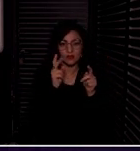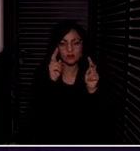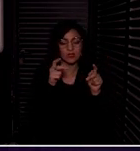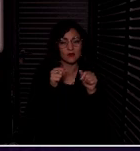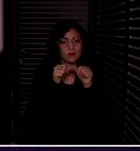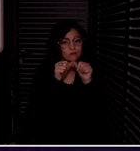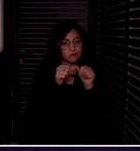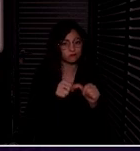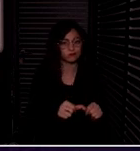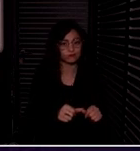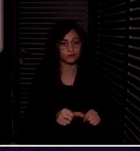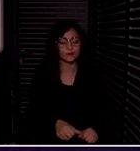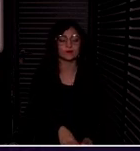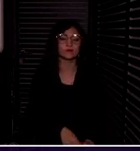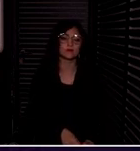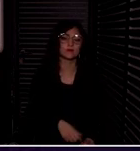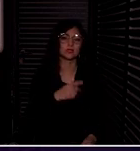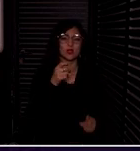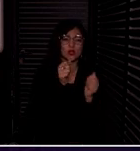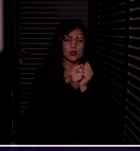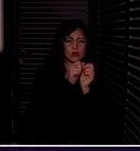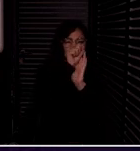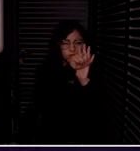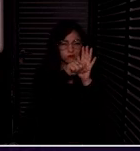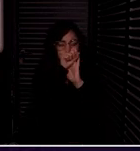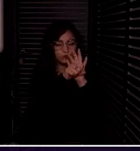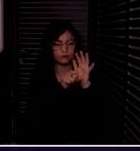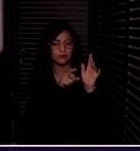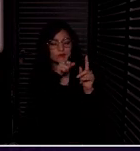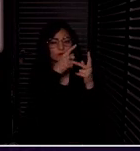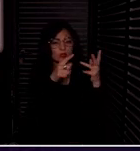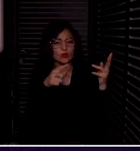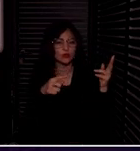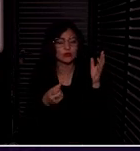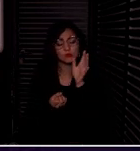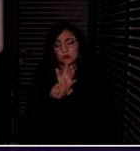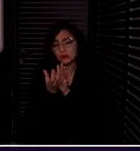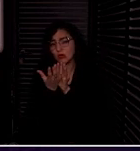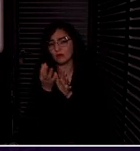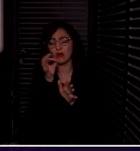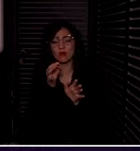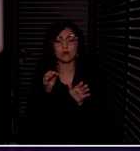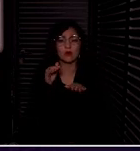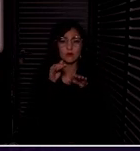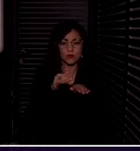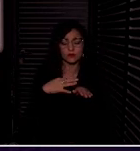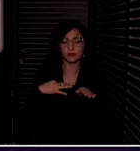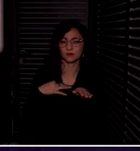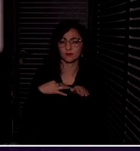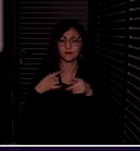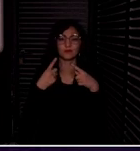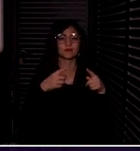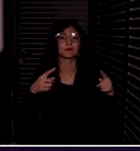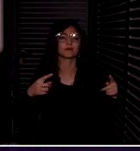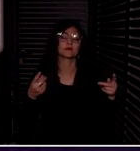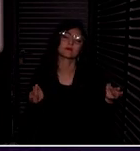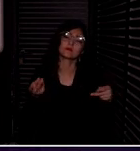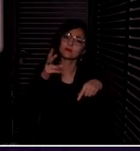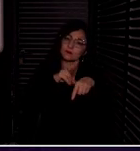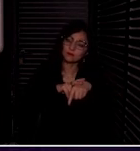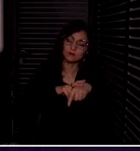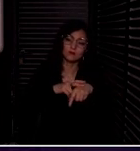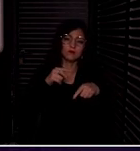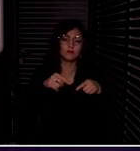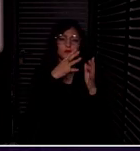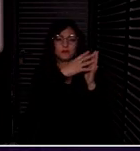Ni siquiera con la edición y cámaras digitales, con la producción amateur, con la colaboración ciudadana, con modelos híbridos que podemos establecer